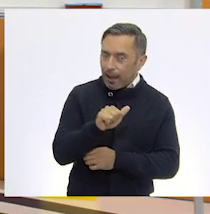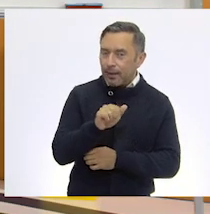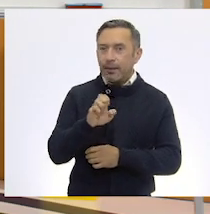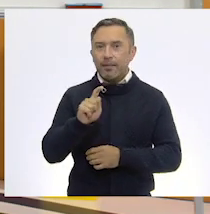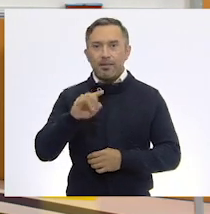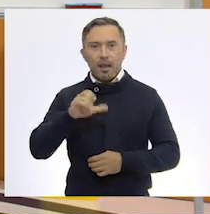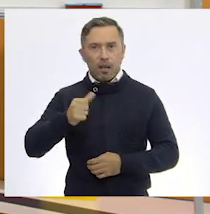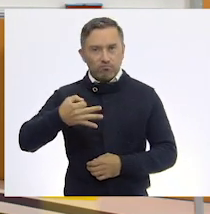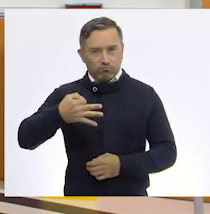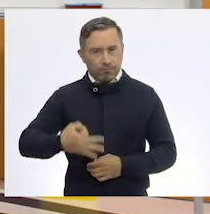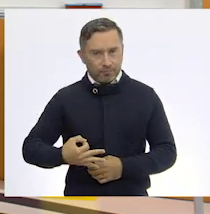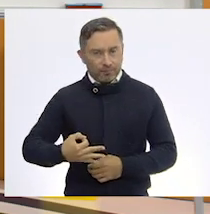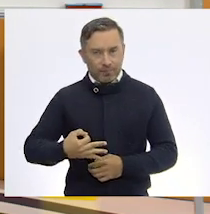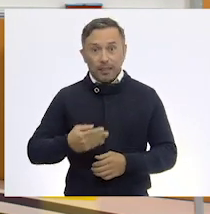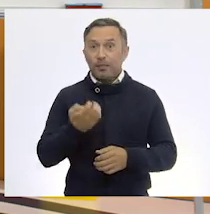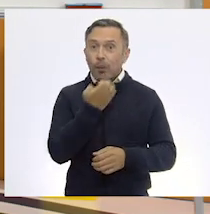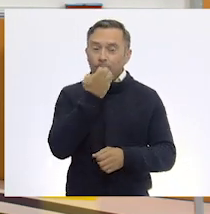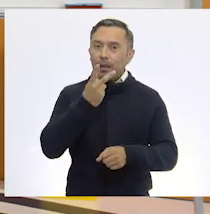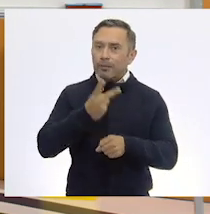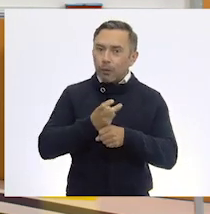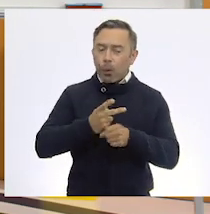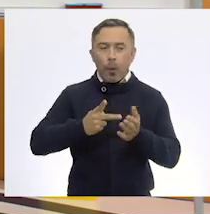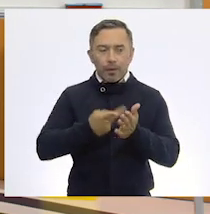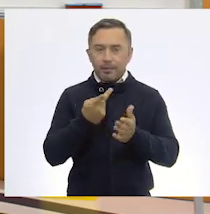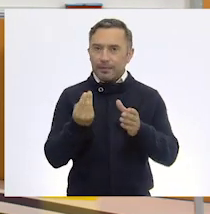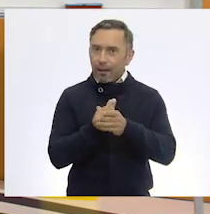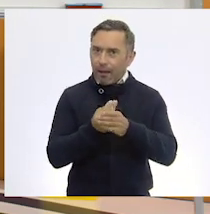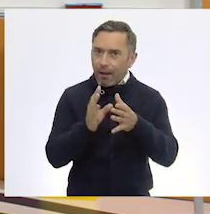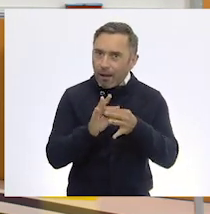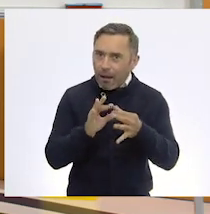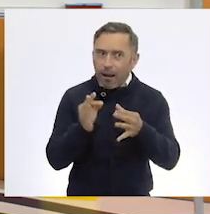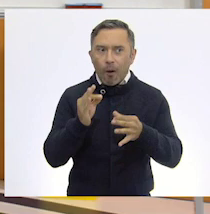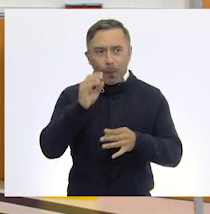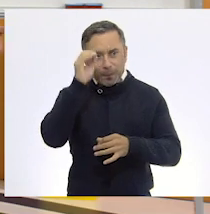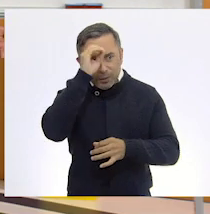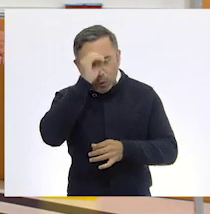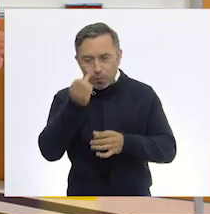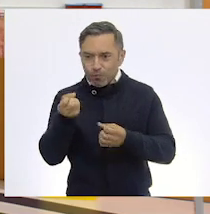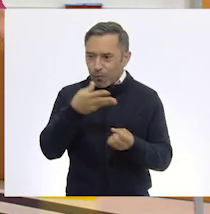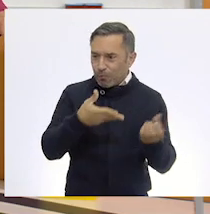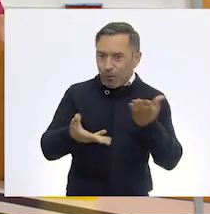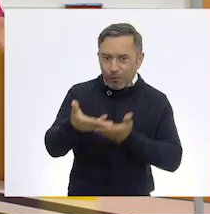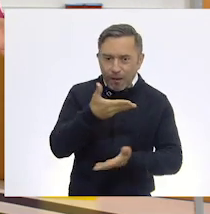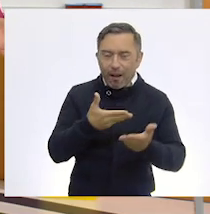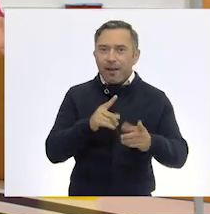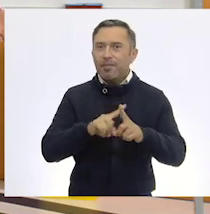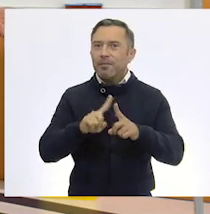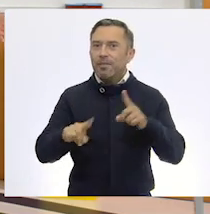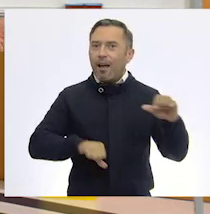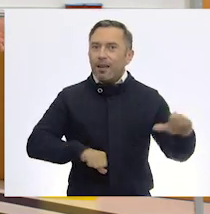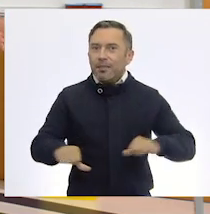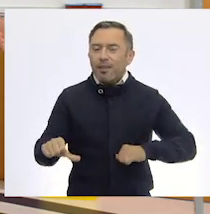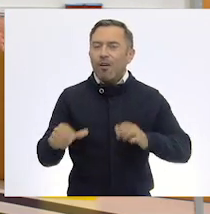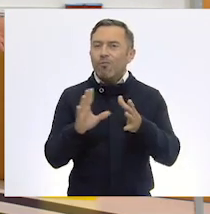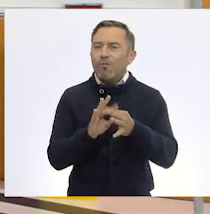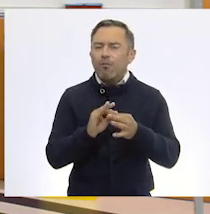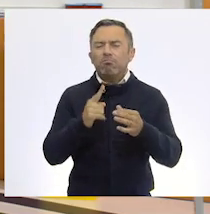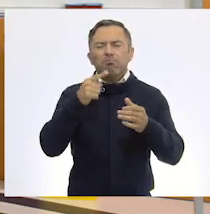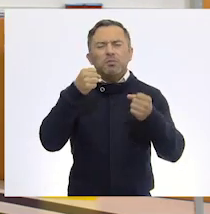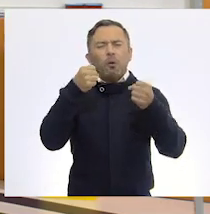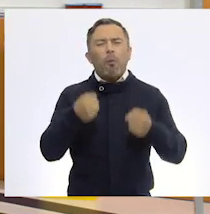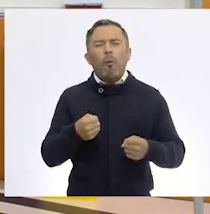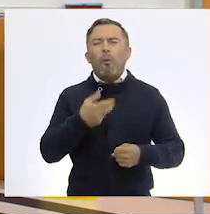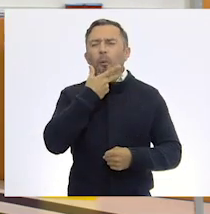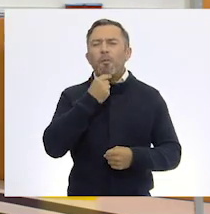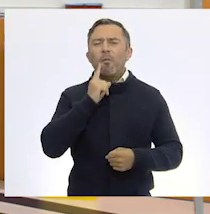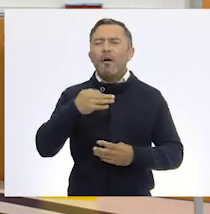vamos a compartir muchas opiniones, muchas actividades y seguramente todas y todos nos vamos a divertir mucho en